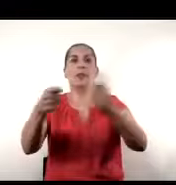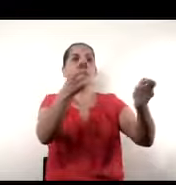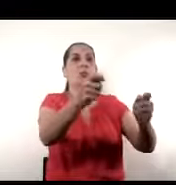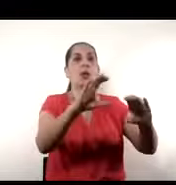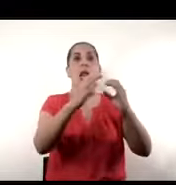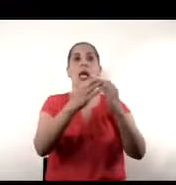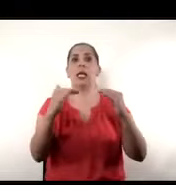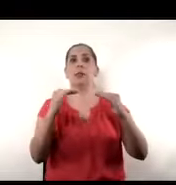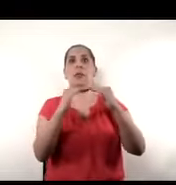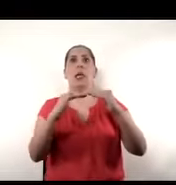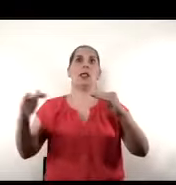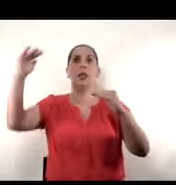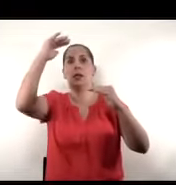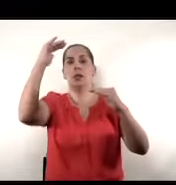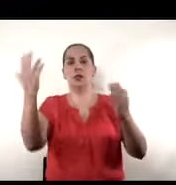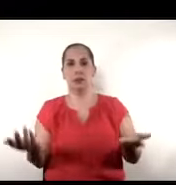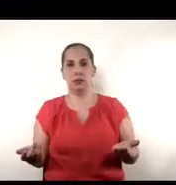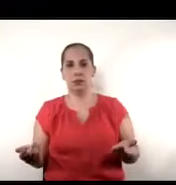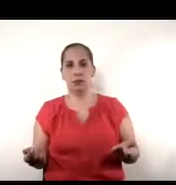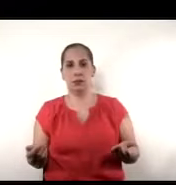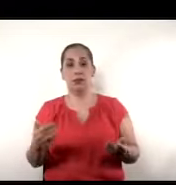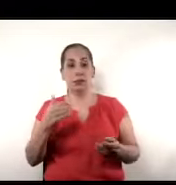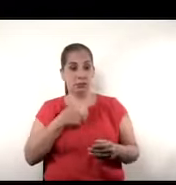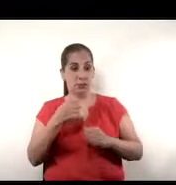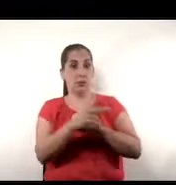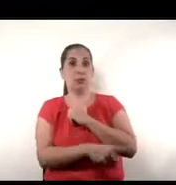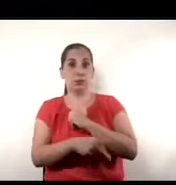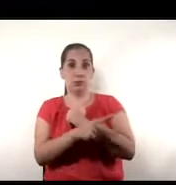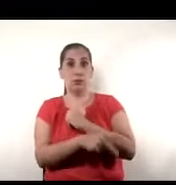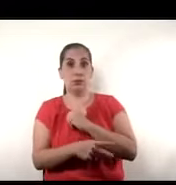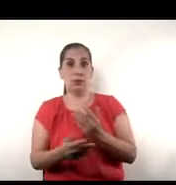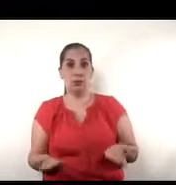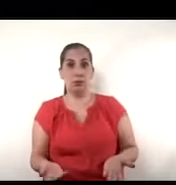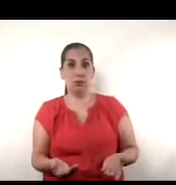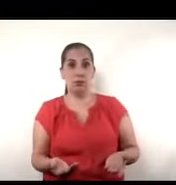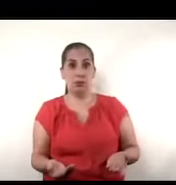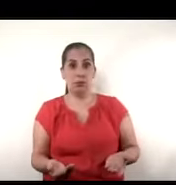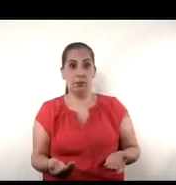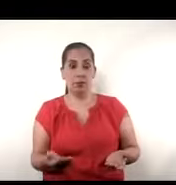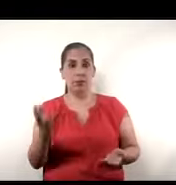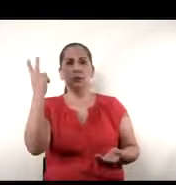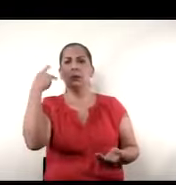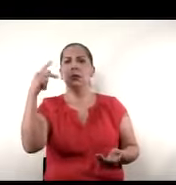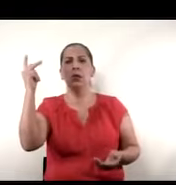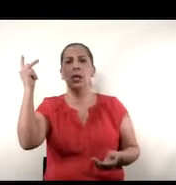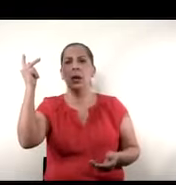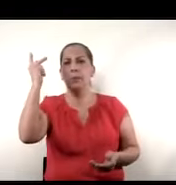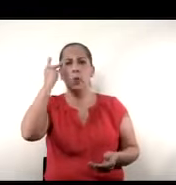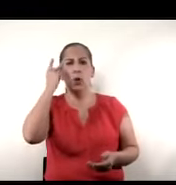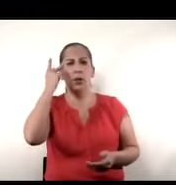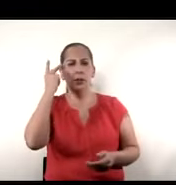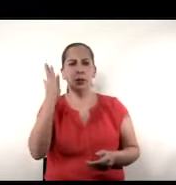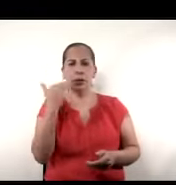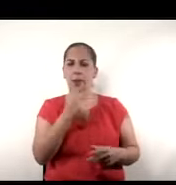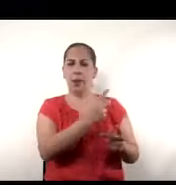media alta y alta. Tenemos un país donde la política de